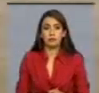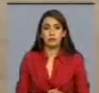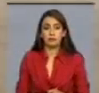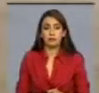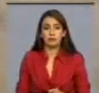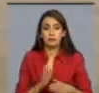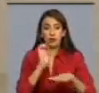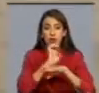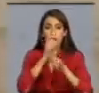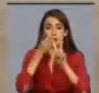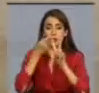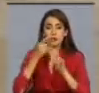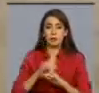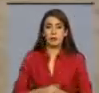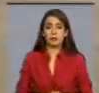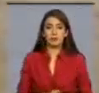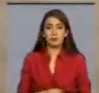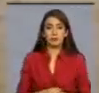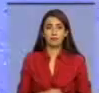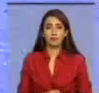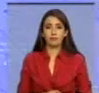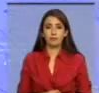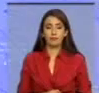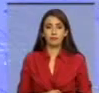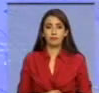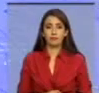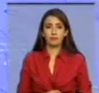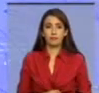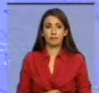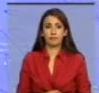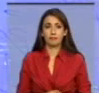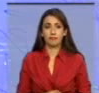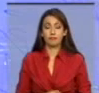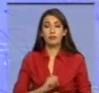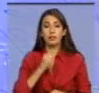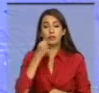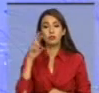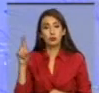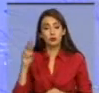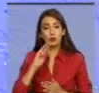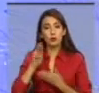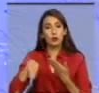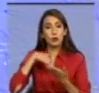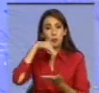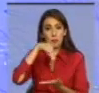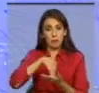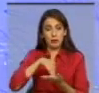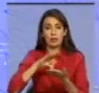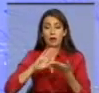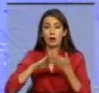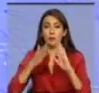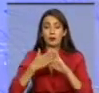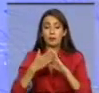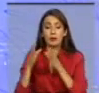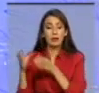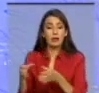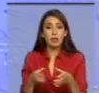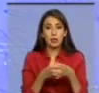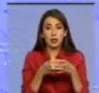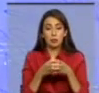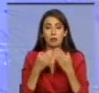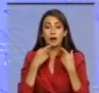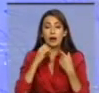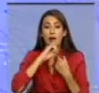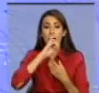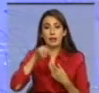Mirta Carrillo, Ecuador TV. Y la zona sur de Manabí le apuesta al turismo comunitario. En dos sectores rurales de